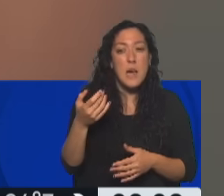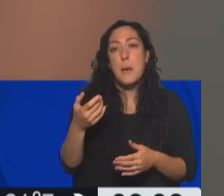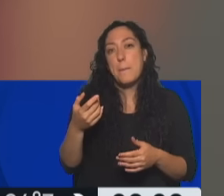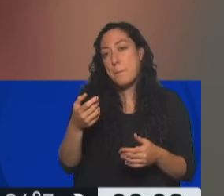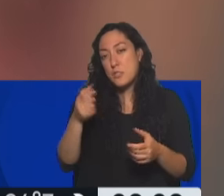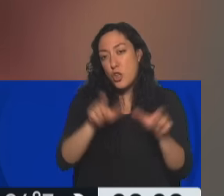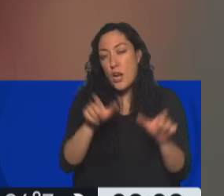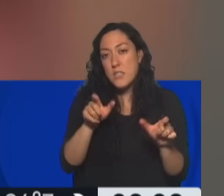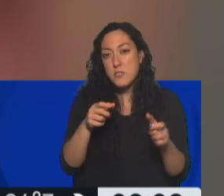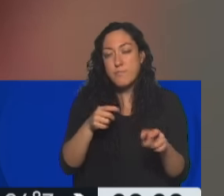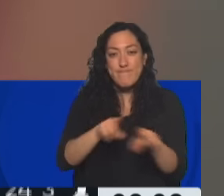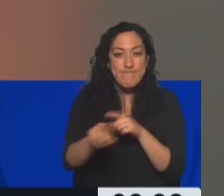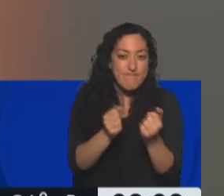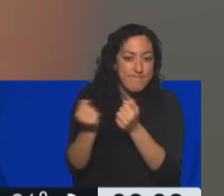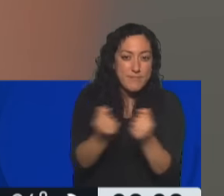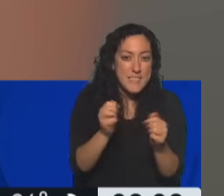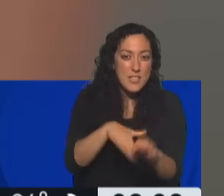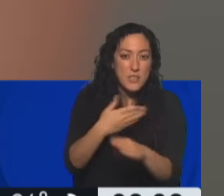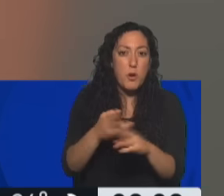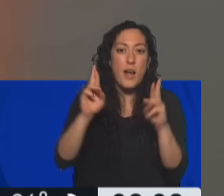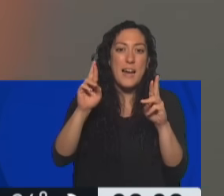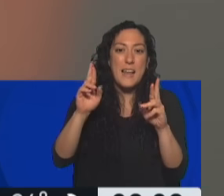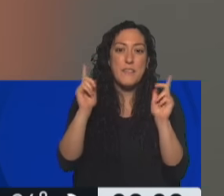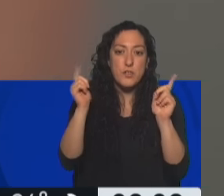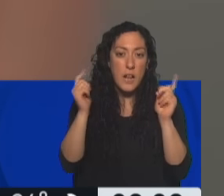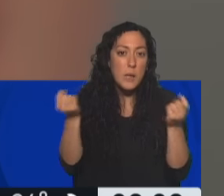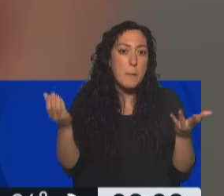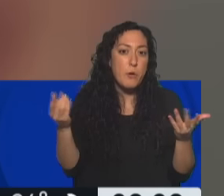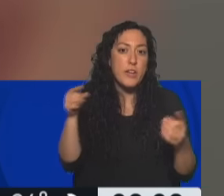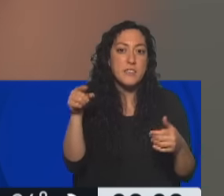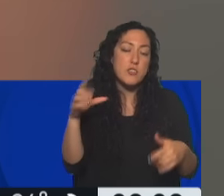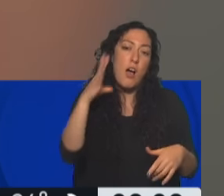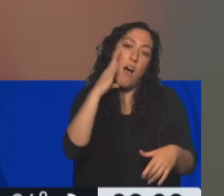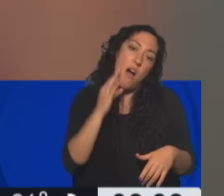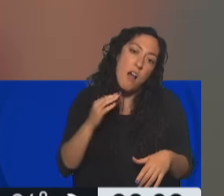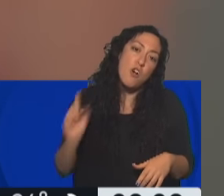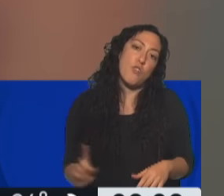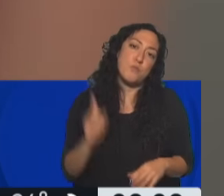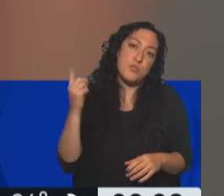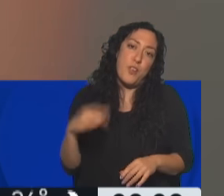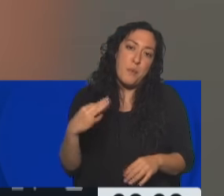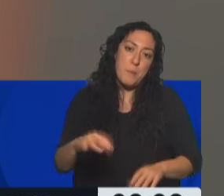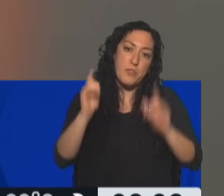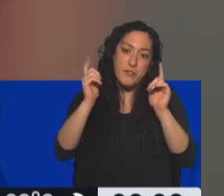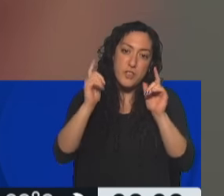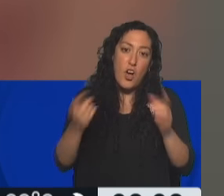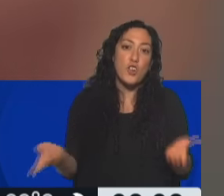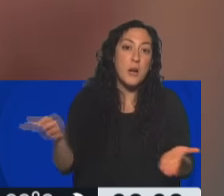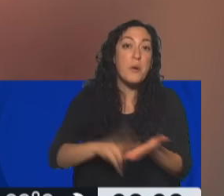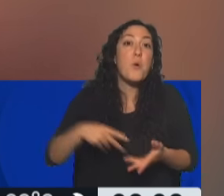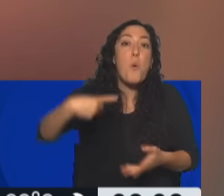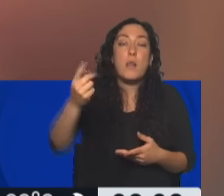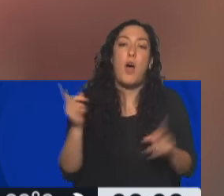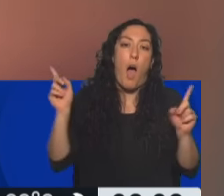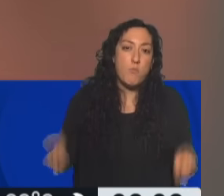tiempo. Así que espero que lo disfruten todos los fanáticos, porque es algo que hay que estar orgulloso y hay que disfrutar, porque no sabes cuándo va a volver.